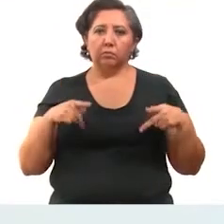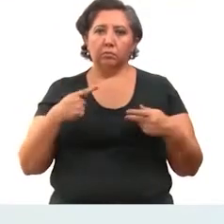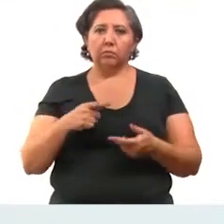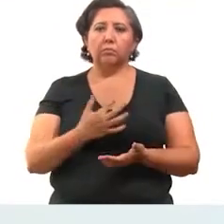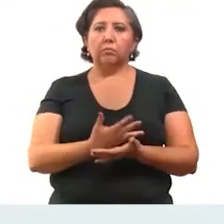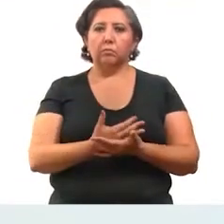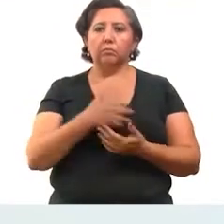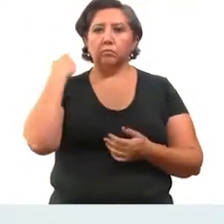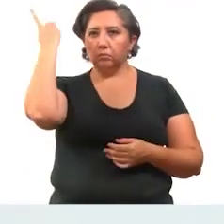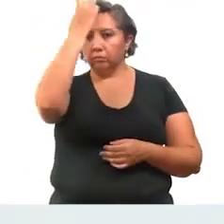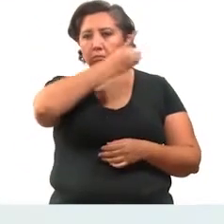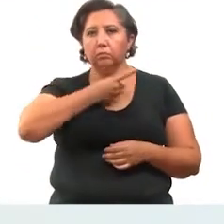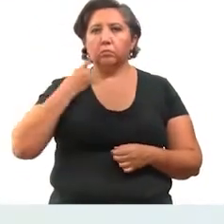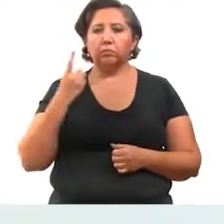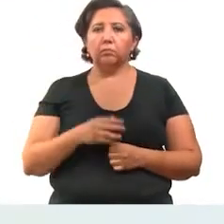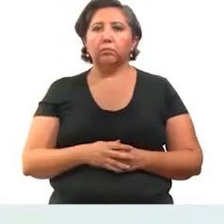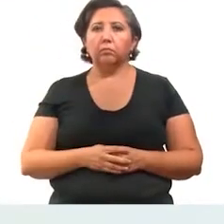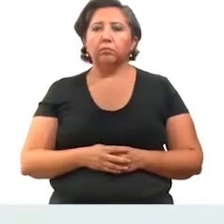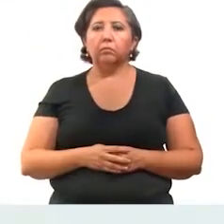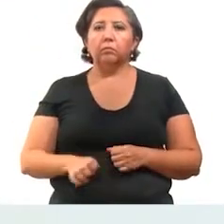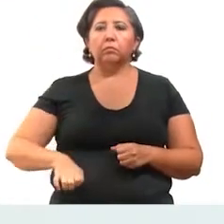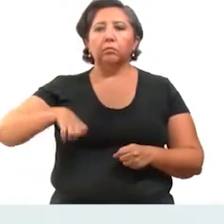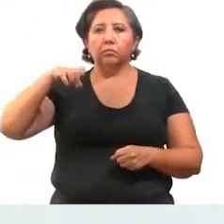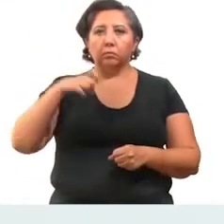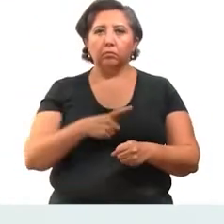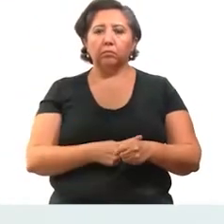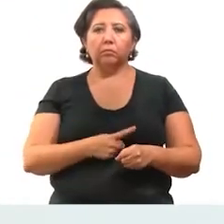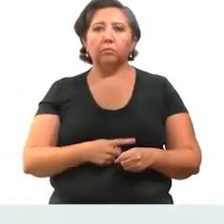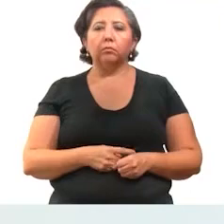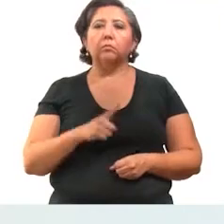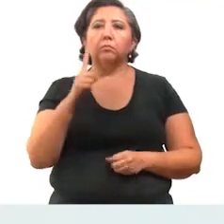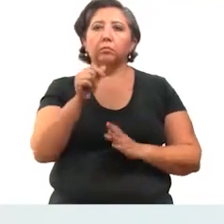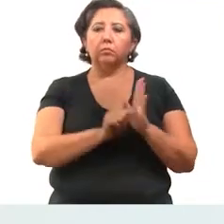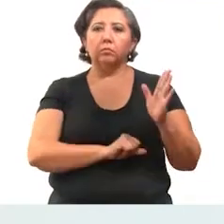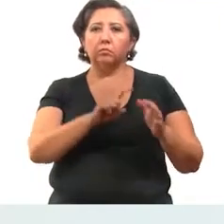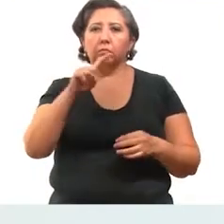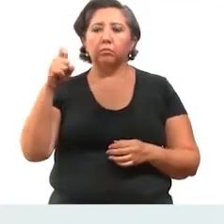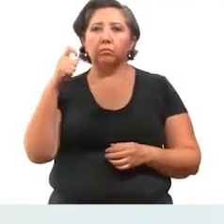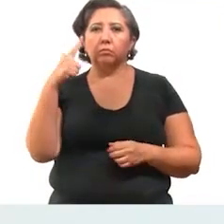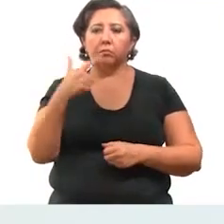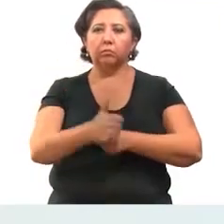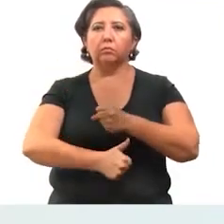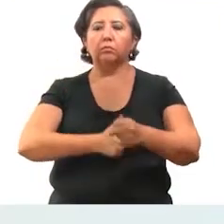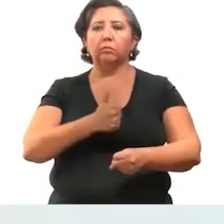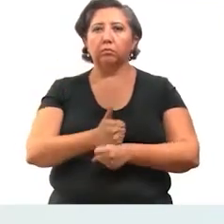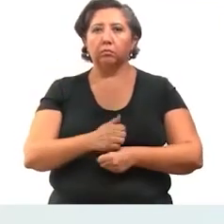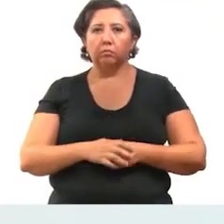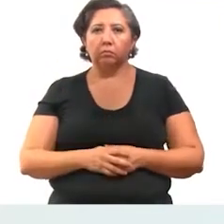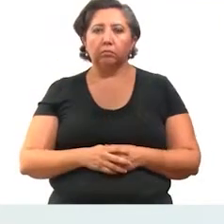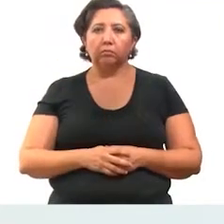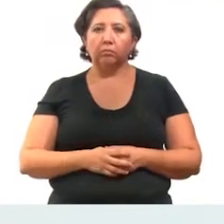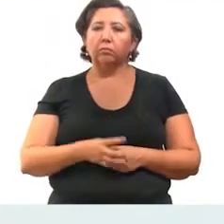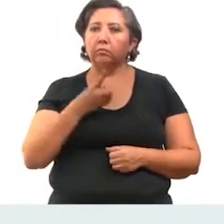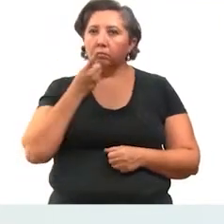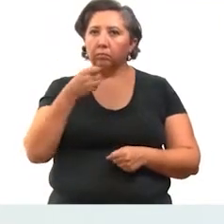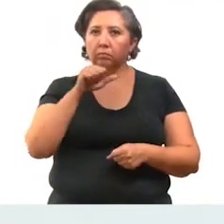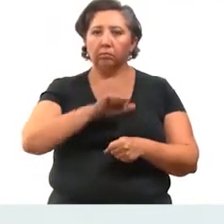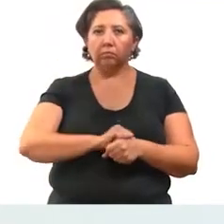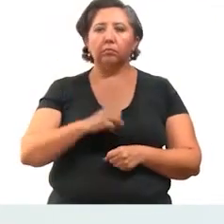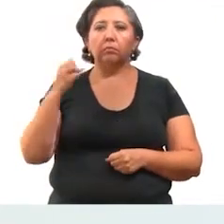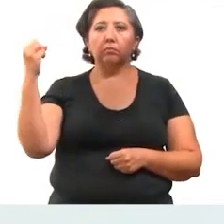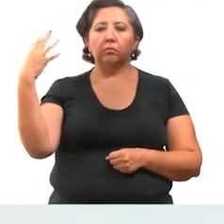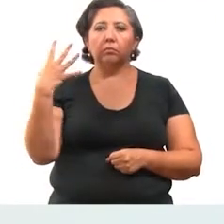otros pacientes a la espera de diagnóstico. El rango de edad de los casos es de 1 mes a 107 años. Los